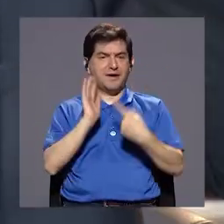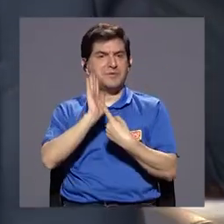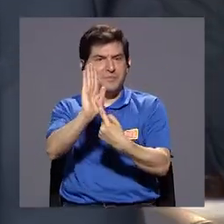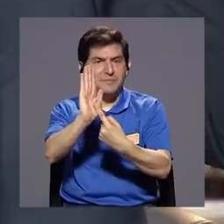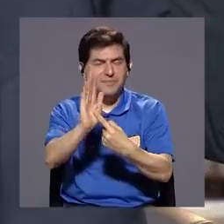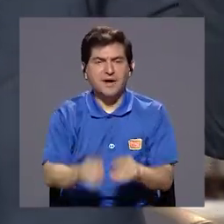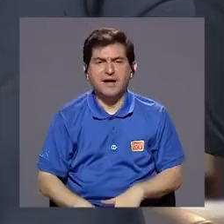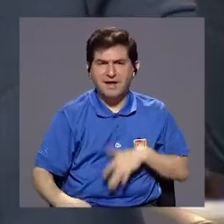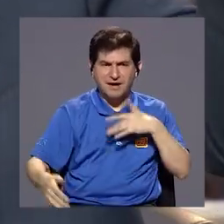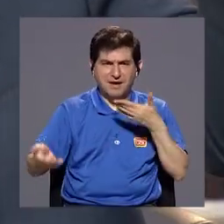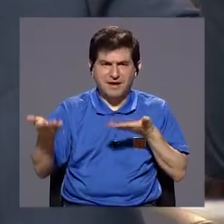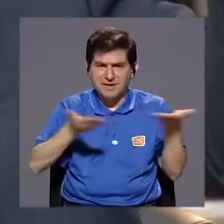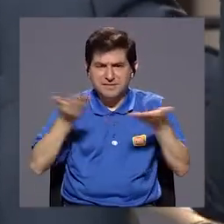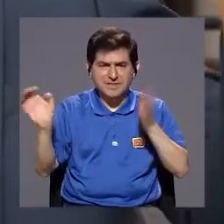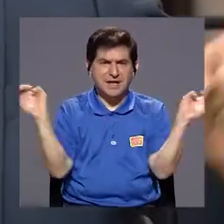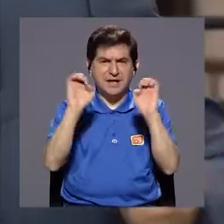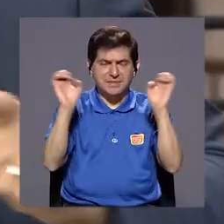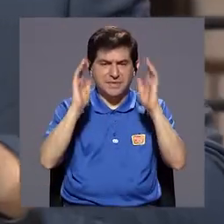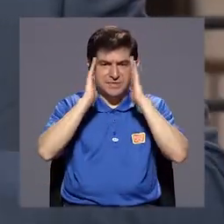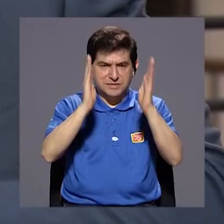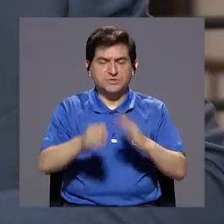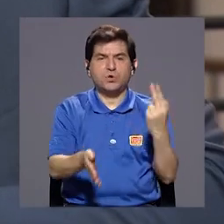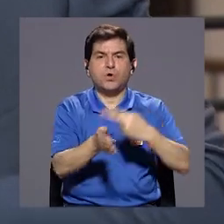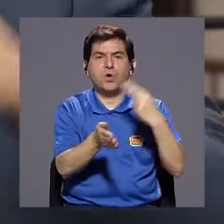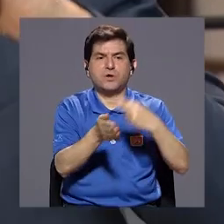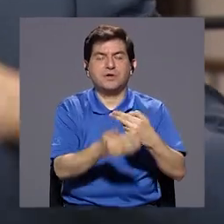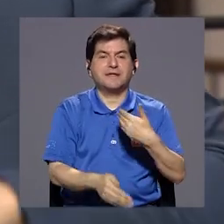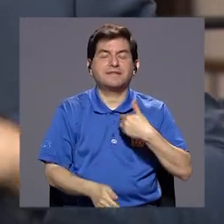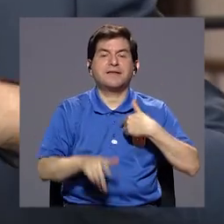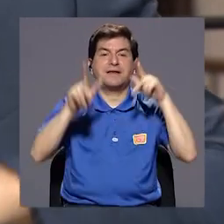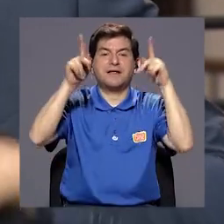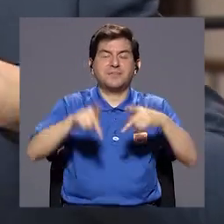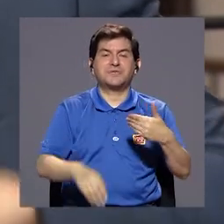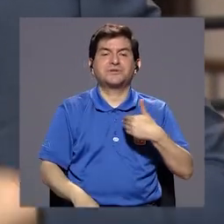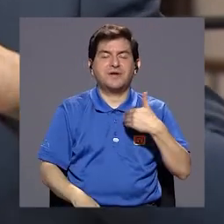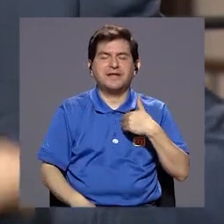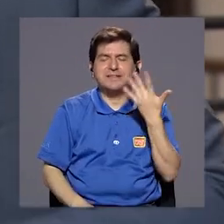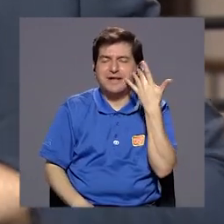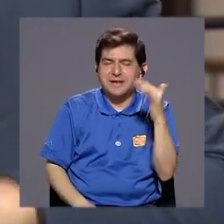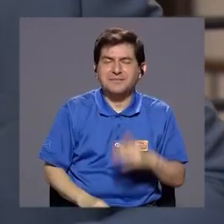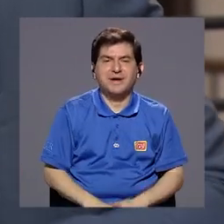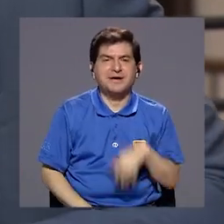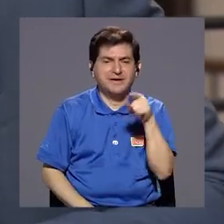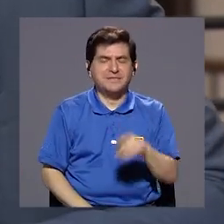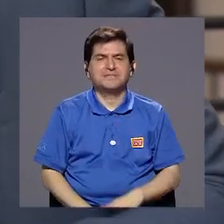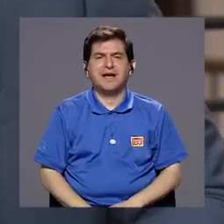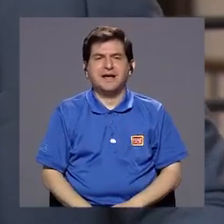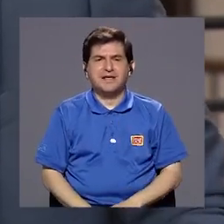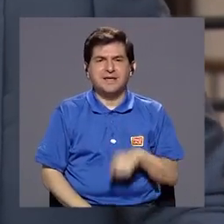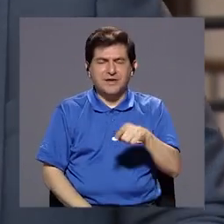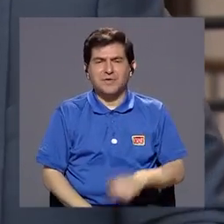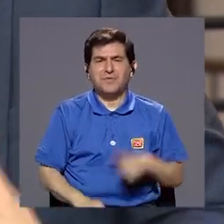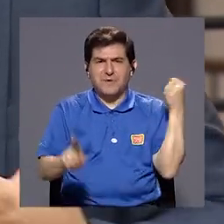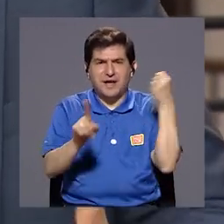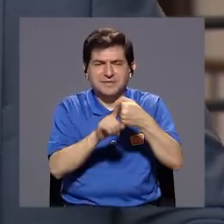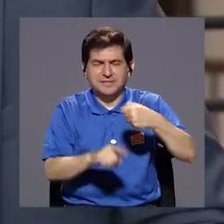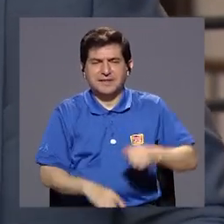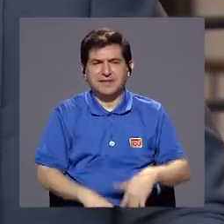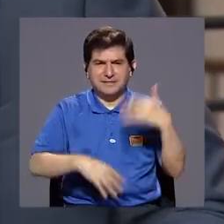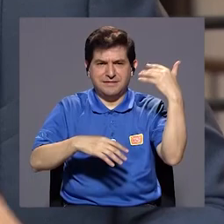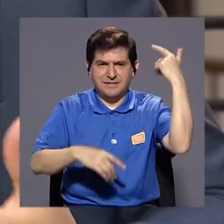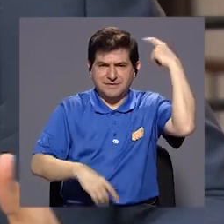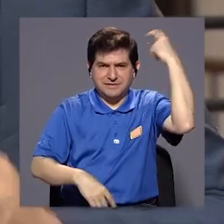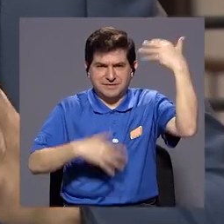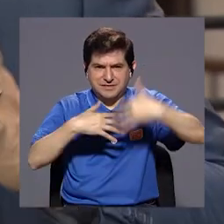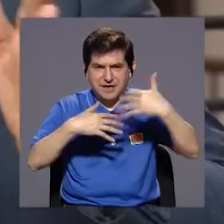ya desde el servicio de emergencia se activa inmediatamente el hospital más cercano y se dice, tenemos un paciente con un posible infarto cerebral. Porque realmente fuera de eso